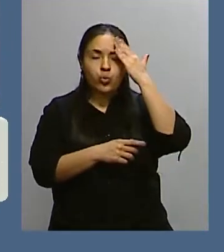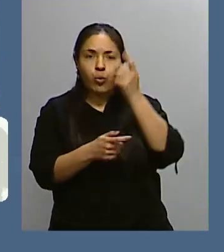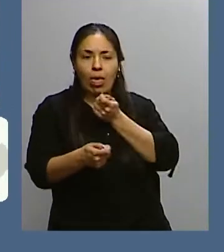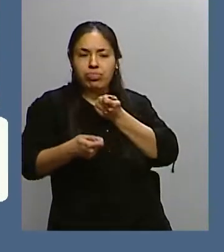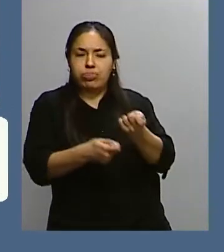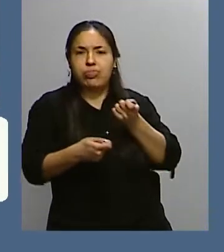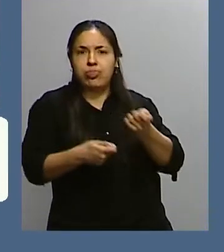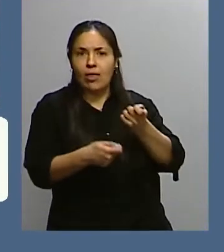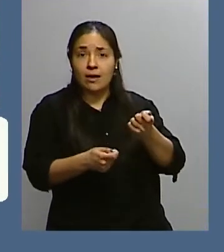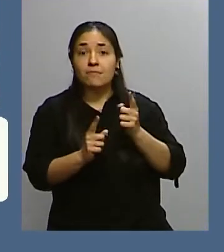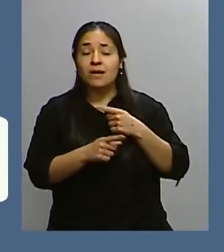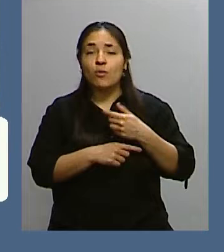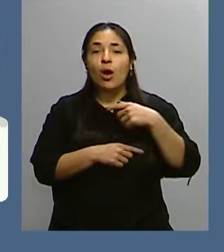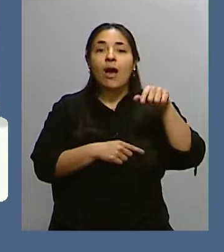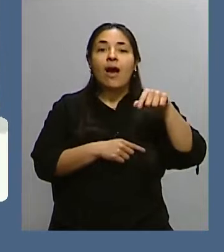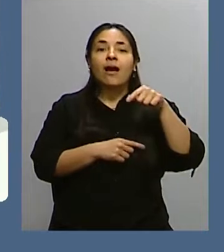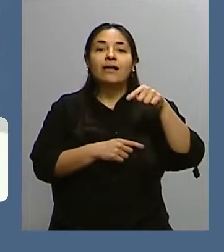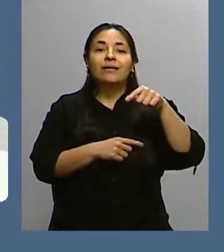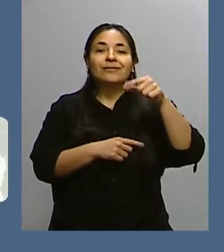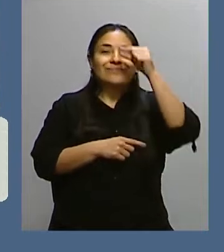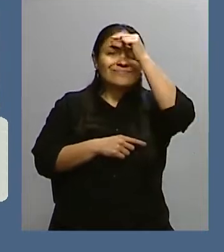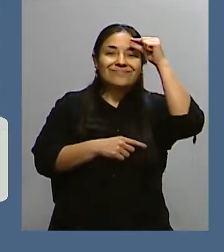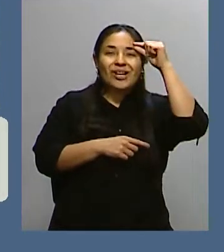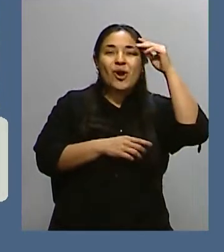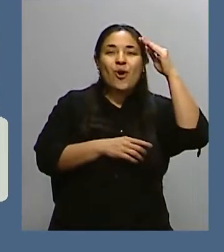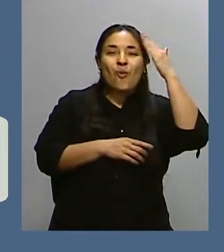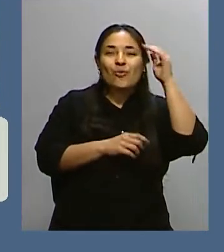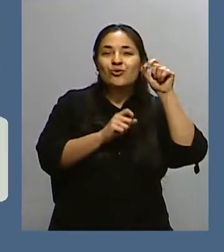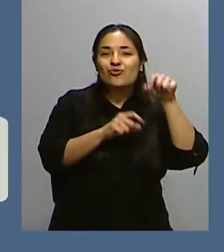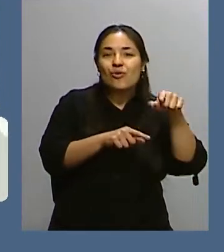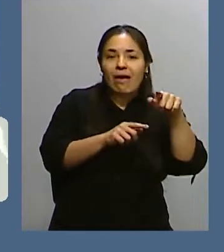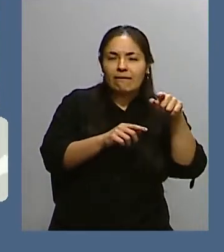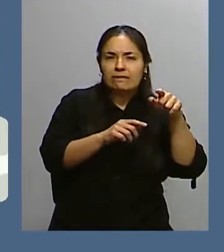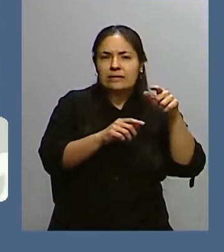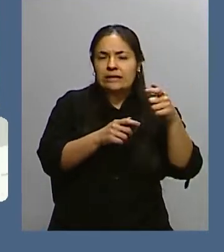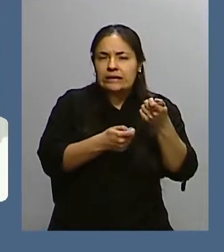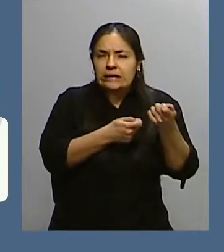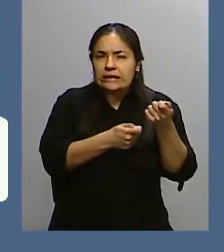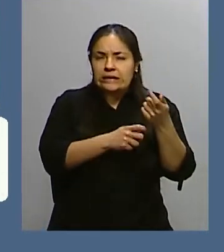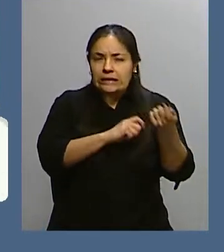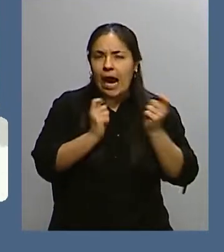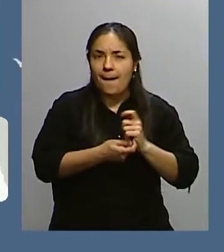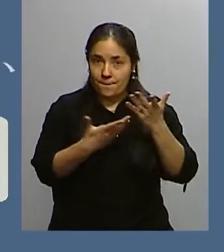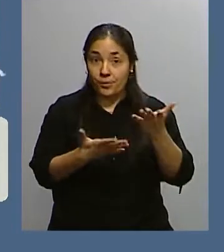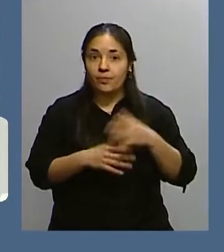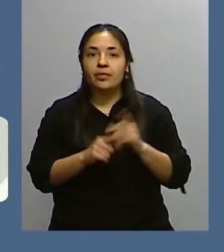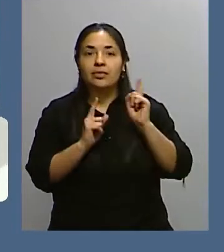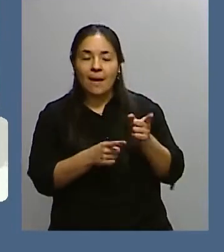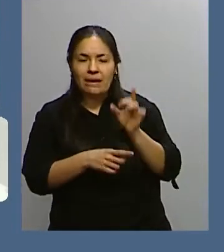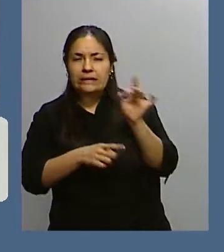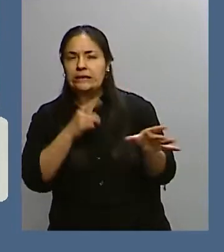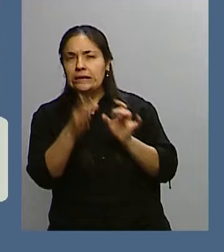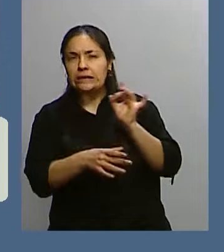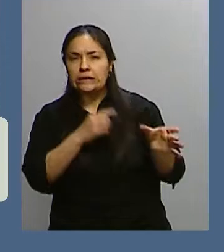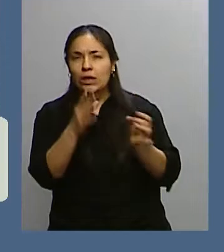a lo que era la cultura nacional chilena y por la persistencia de estigmas y prejuicios culturales en